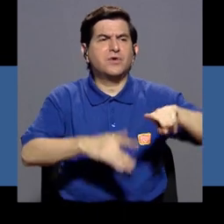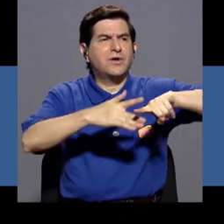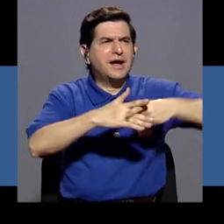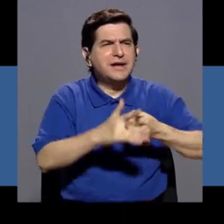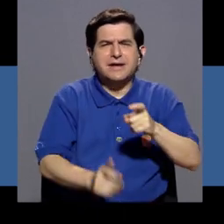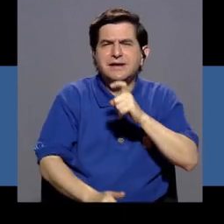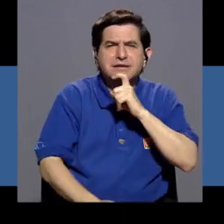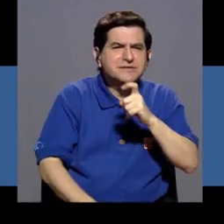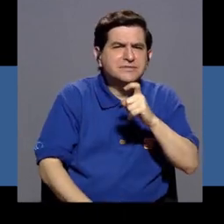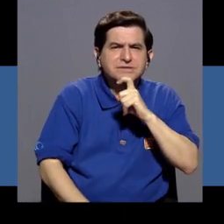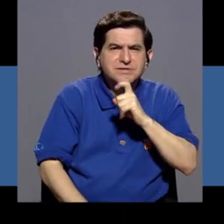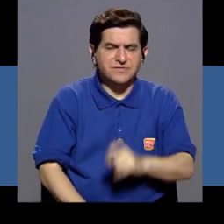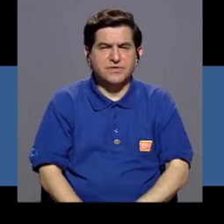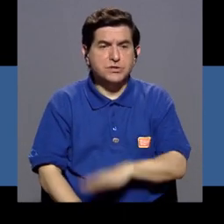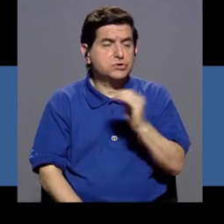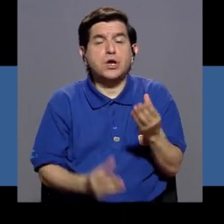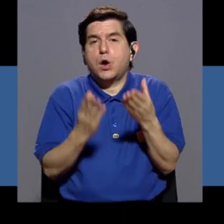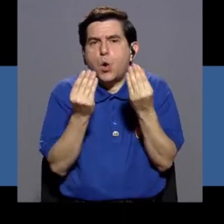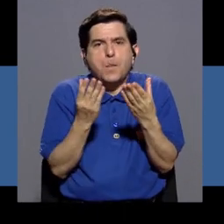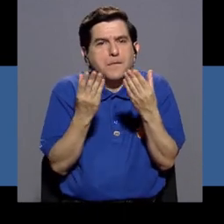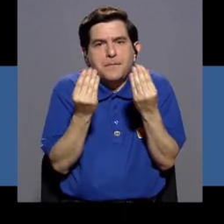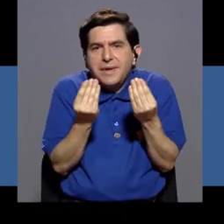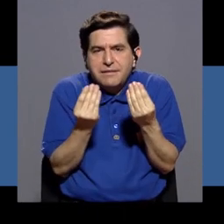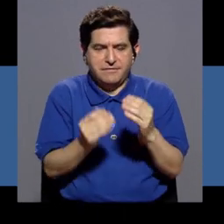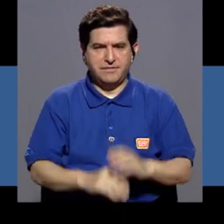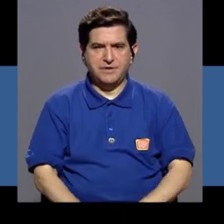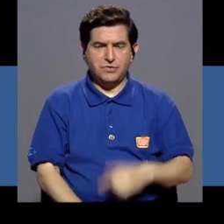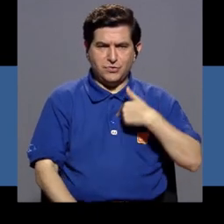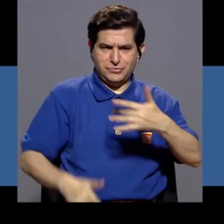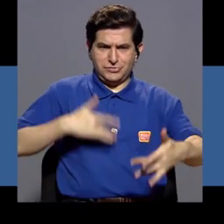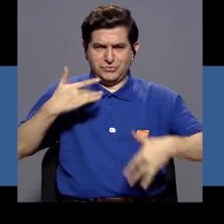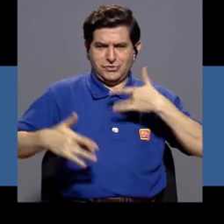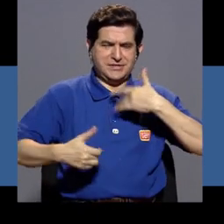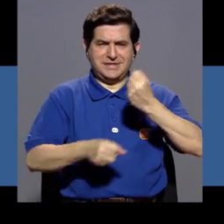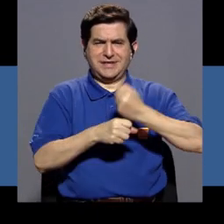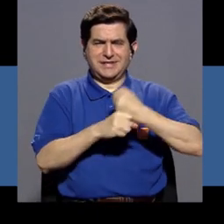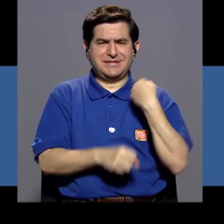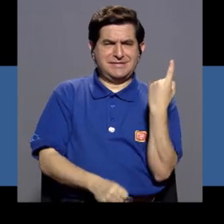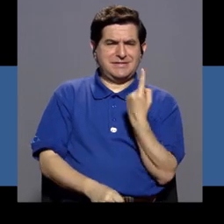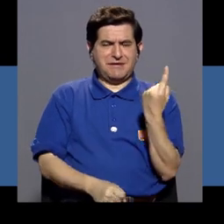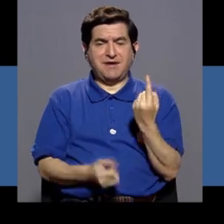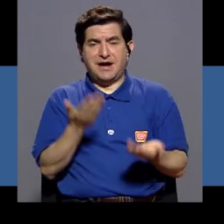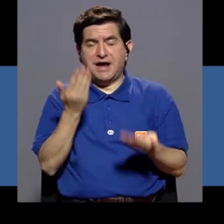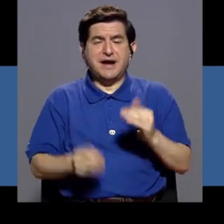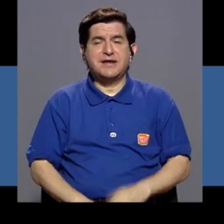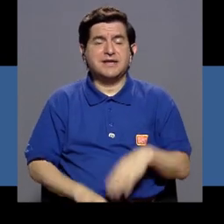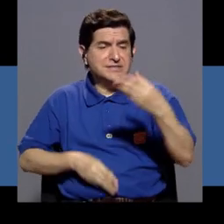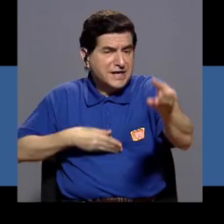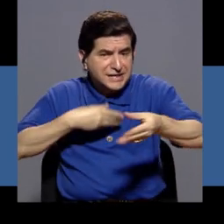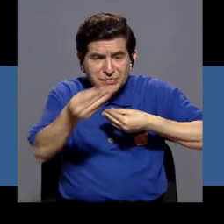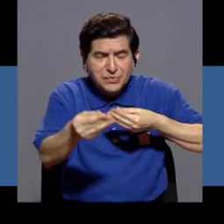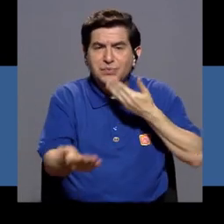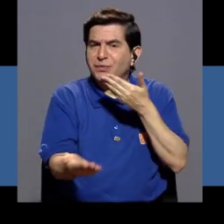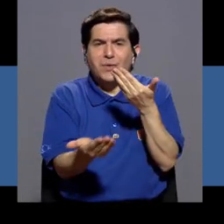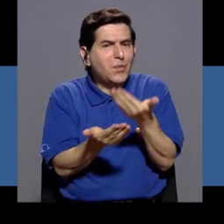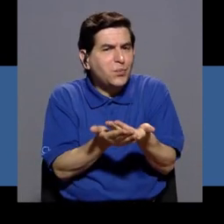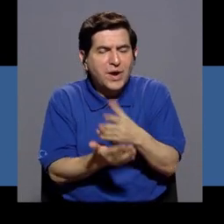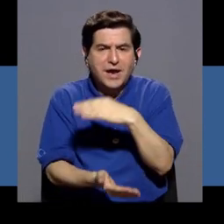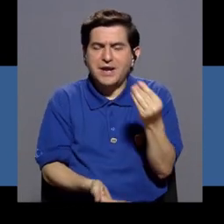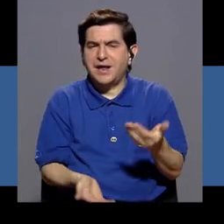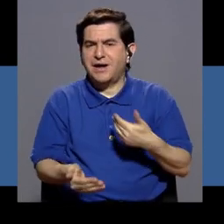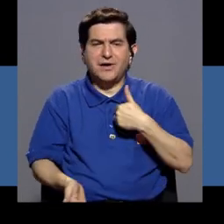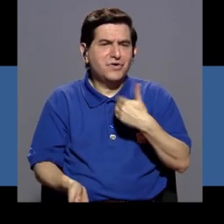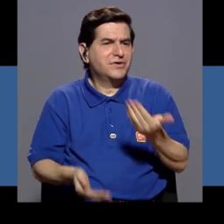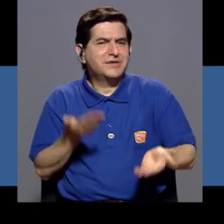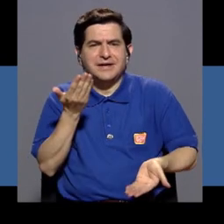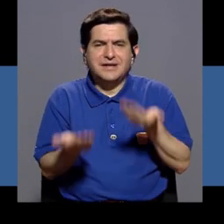mucho al principio, realmente no me costó, me dio mucho miedo al principio sentir que estaba trabajando sola y que tal vez la retroalimentación no iba a ser